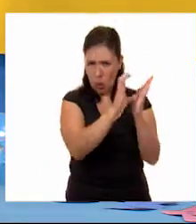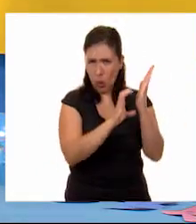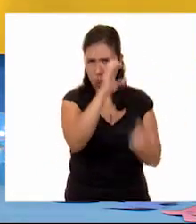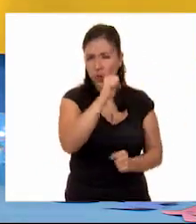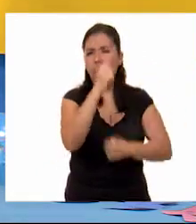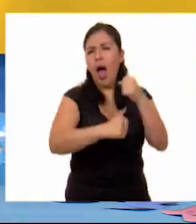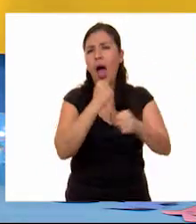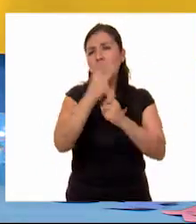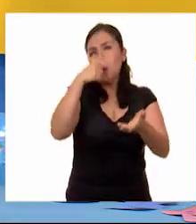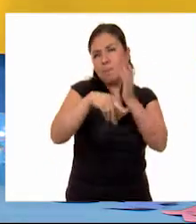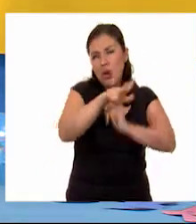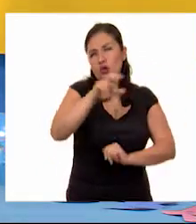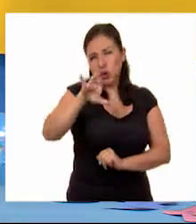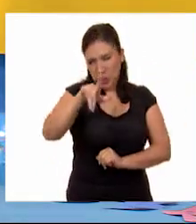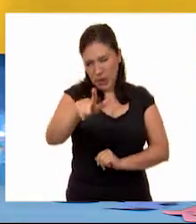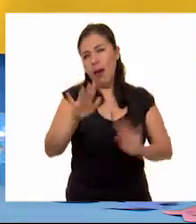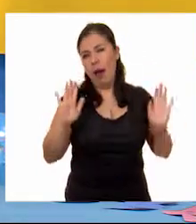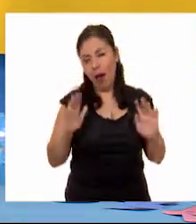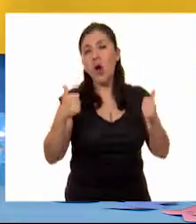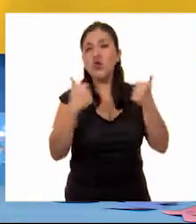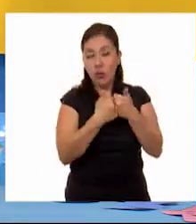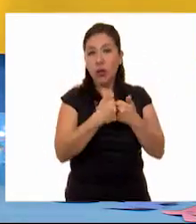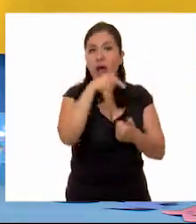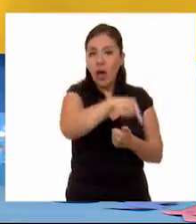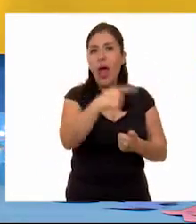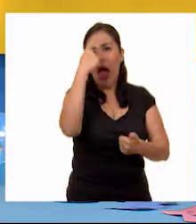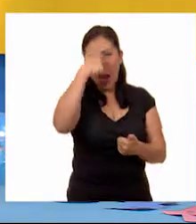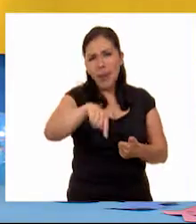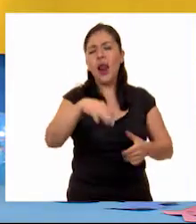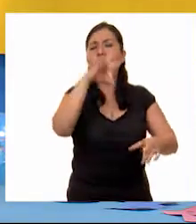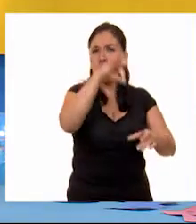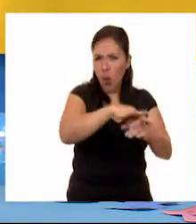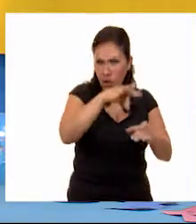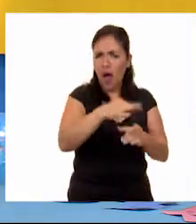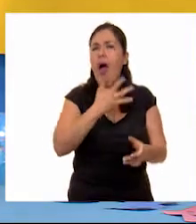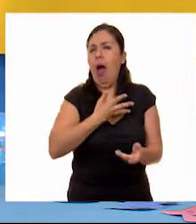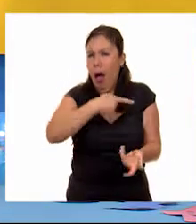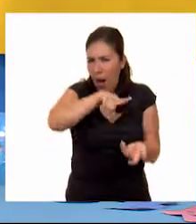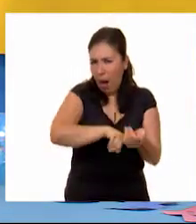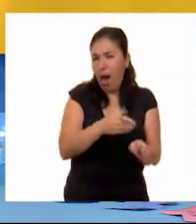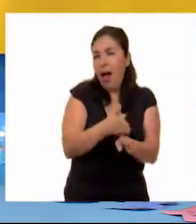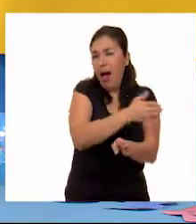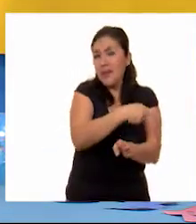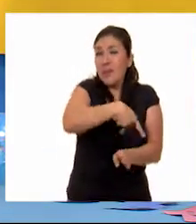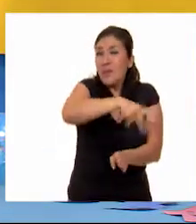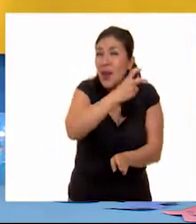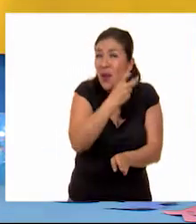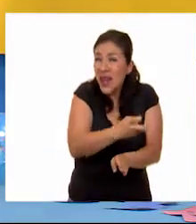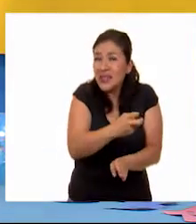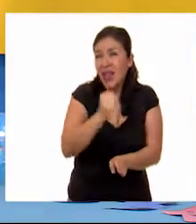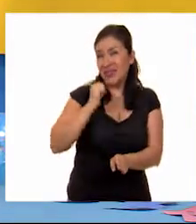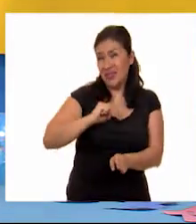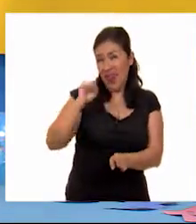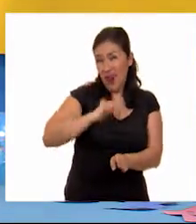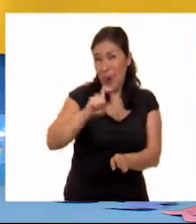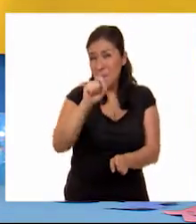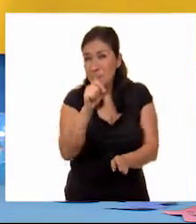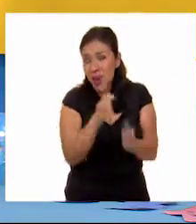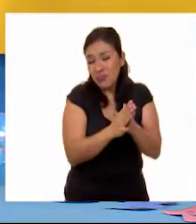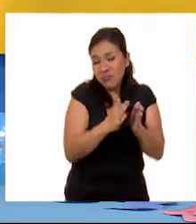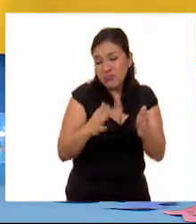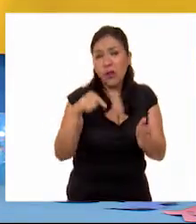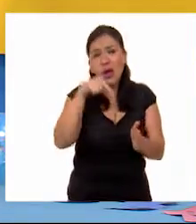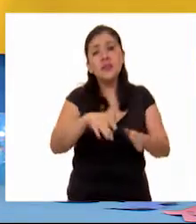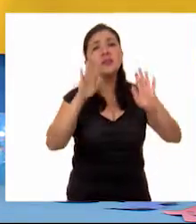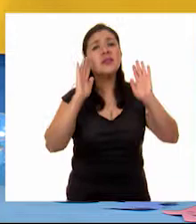de 1857 y se celebraban periódicamente elecciones, para ese entonces, para los primeros años del siglo XX,